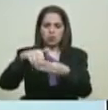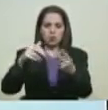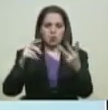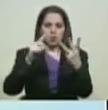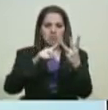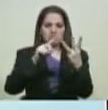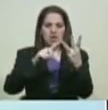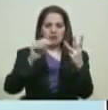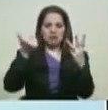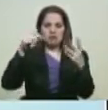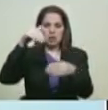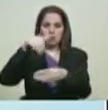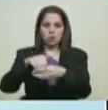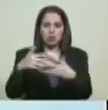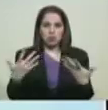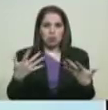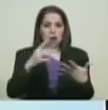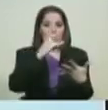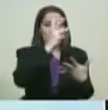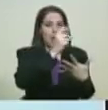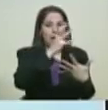10 votos.